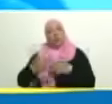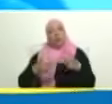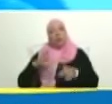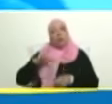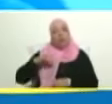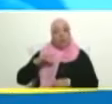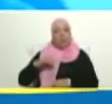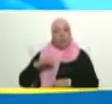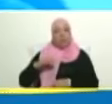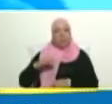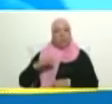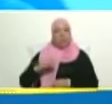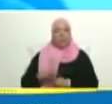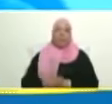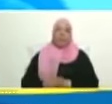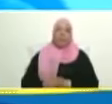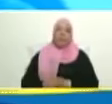6CPC.